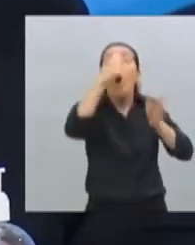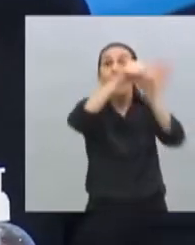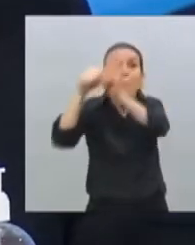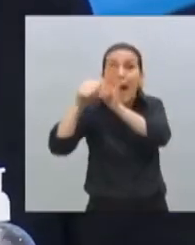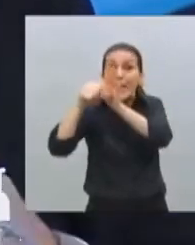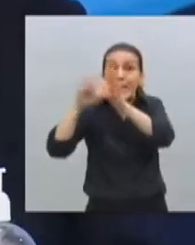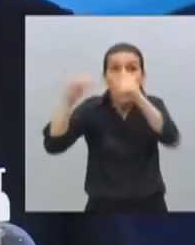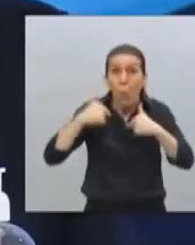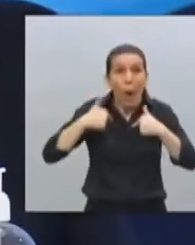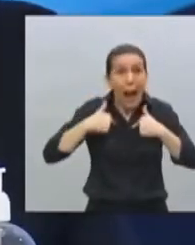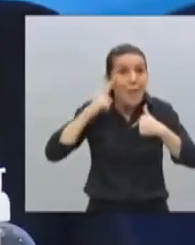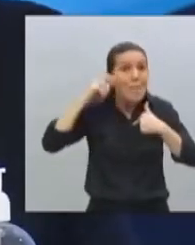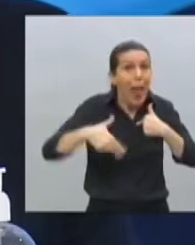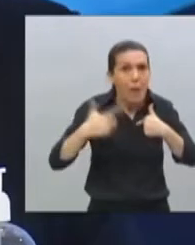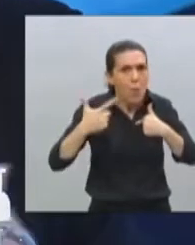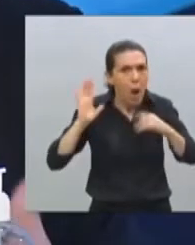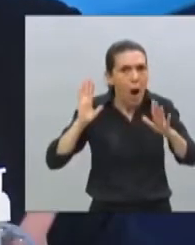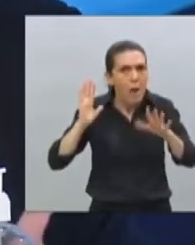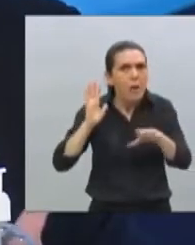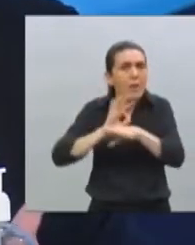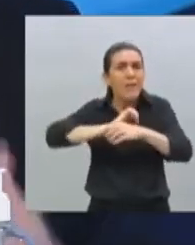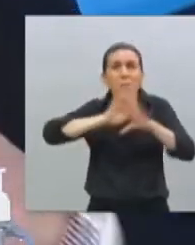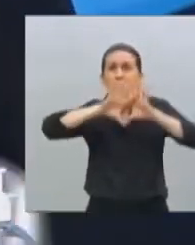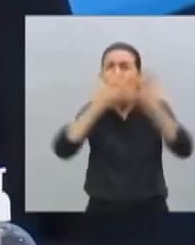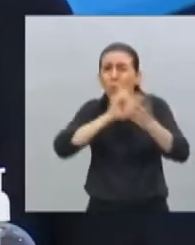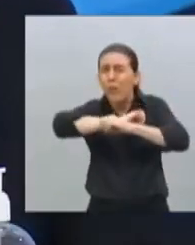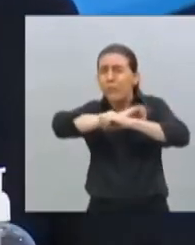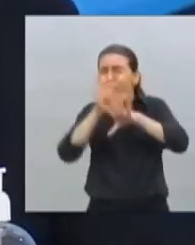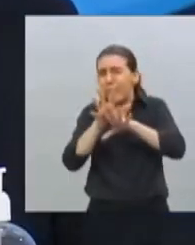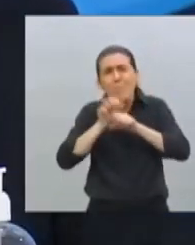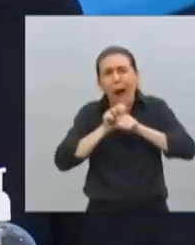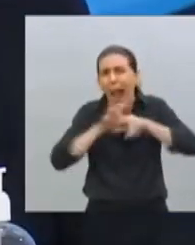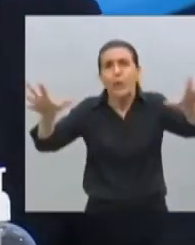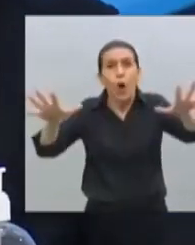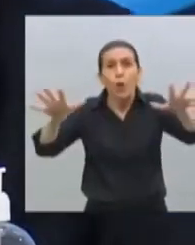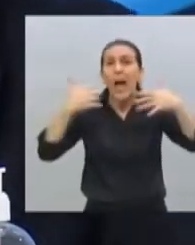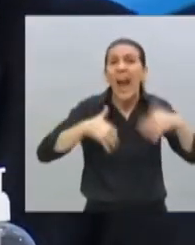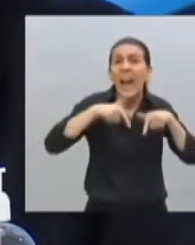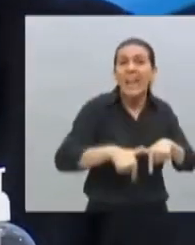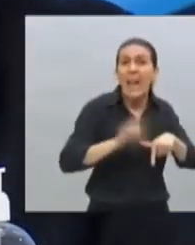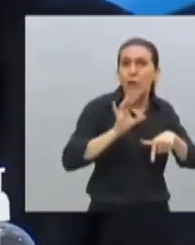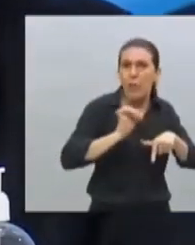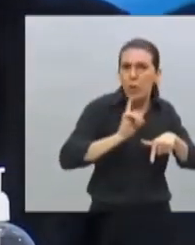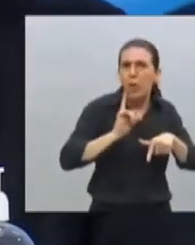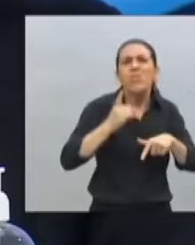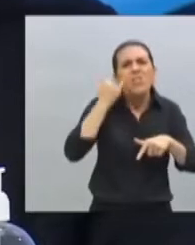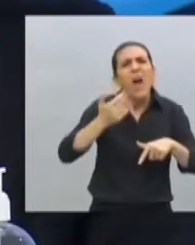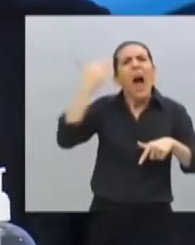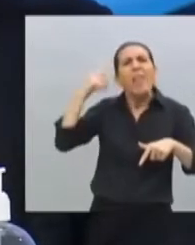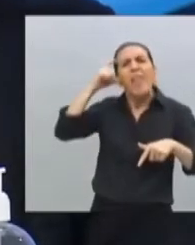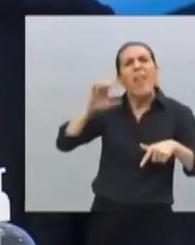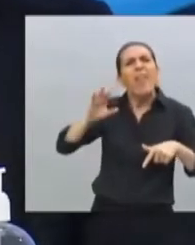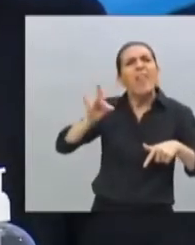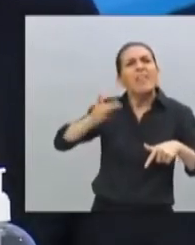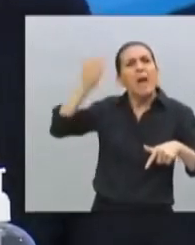comunitaria, entonces ya es otra realidad. Directamente en Cipolletti, en Choel, en Bariloche, digamos, la